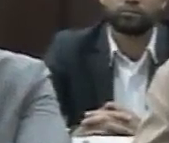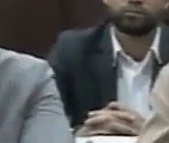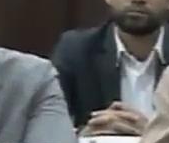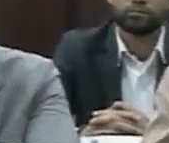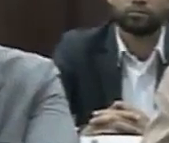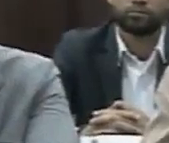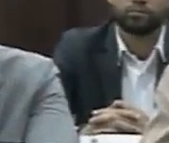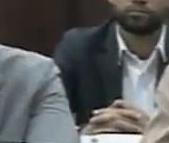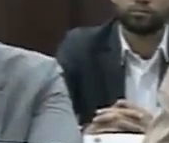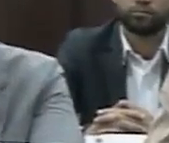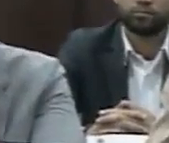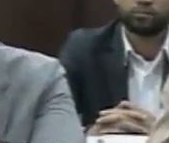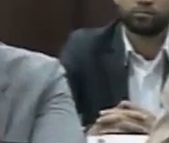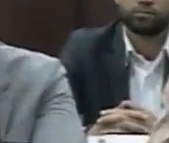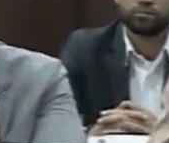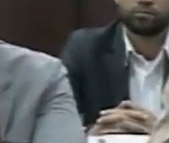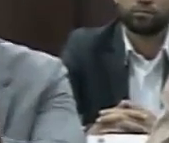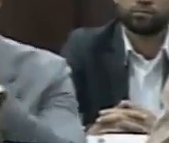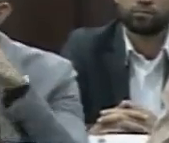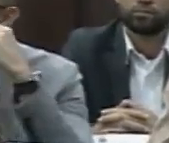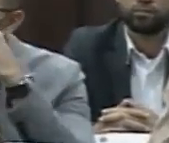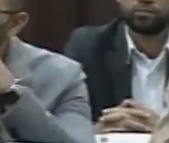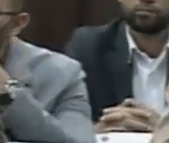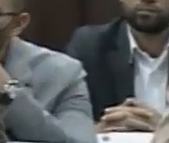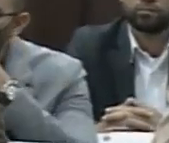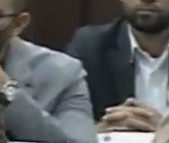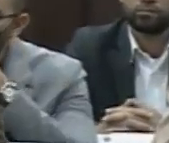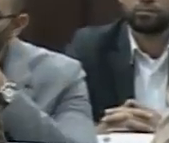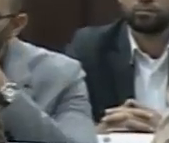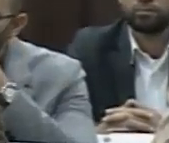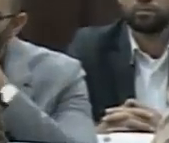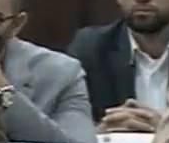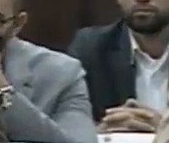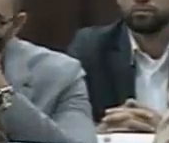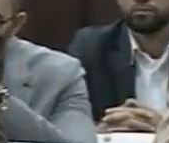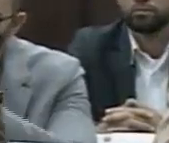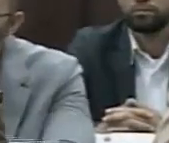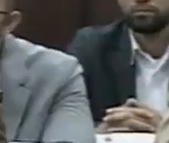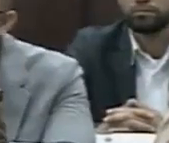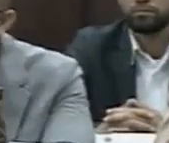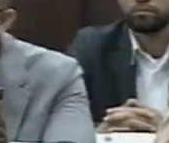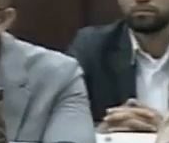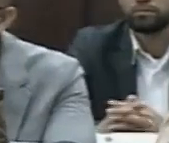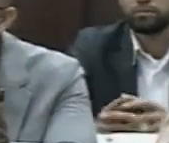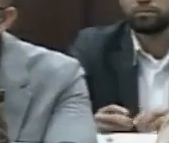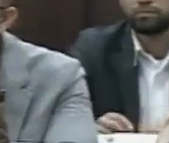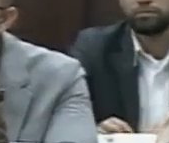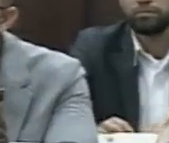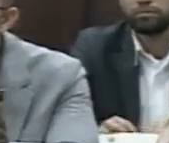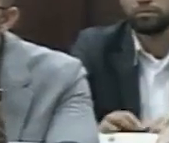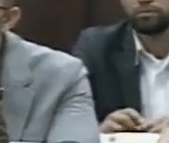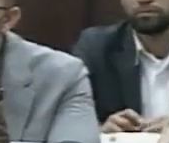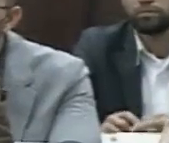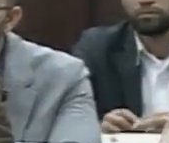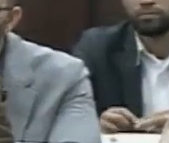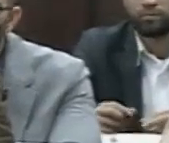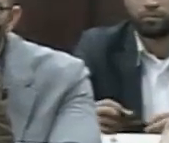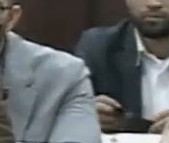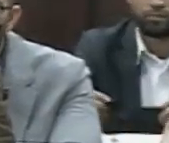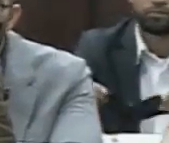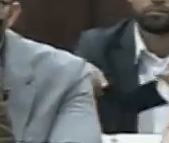supuesto, a nuestro presidente Jorge Rodríguez. Quería informar que el pasado jueves 15 de septiembre se celebraron